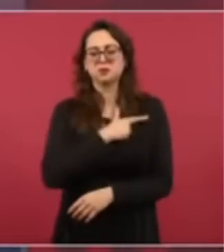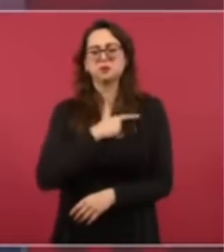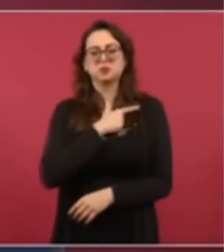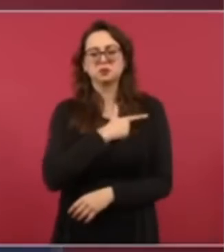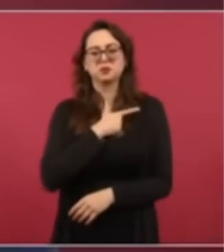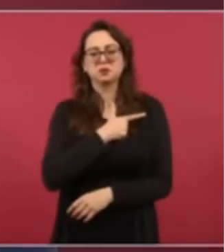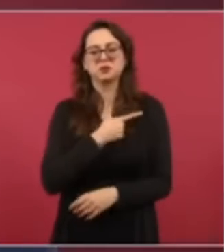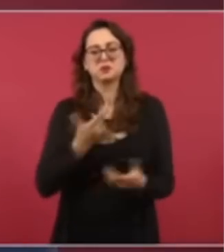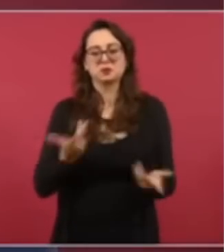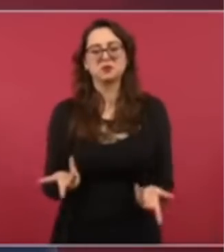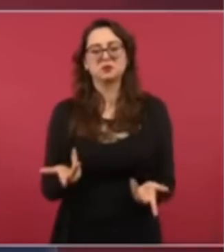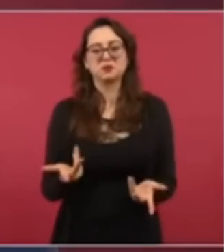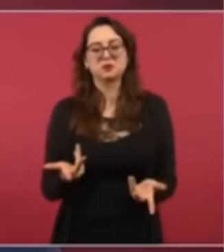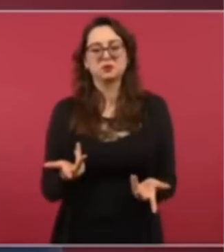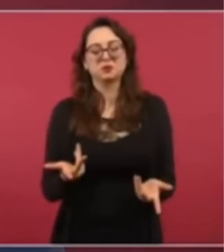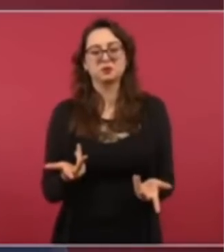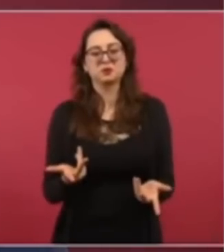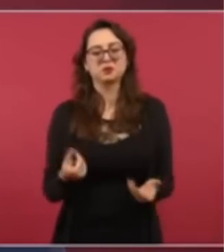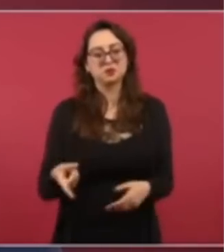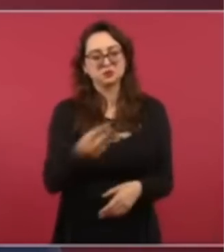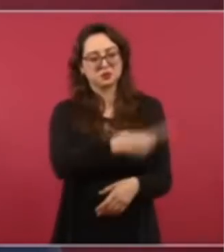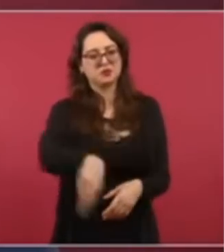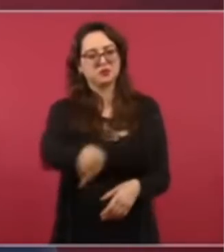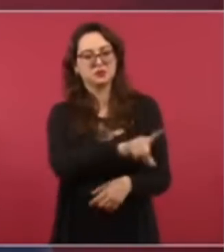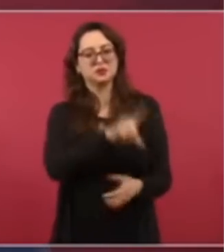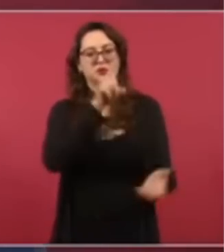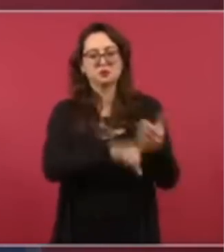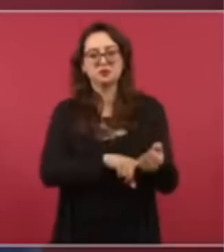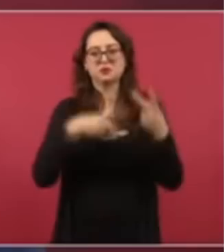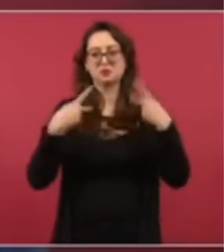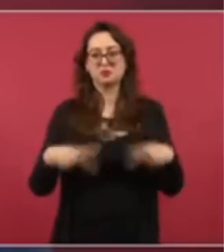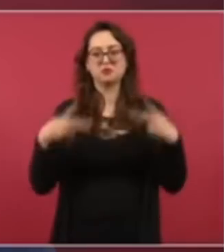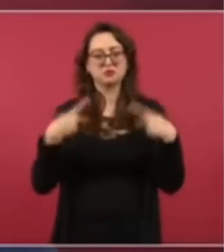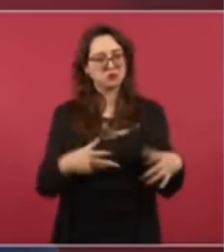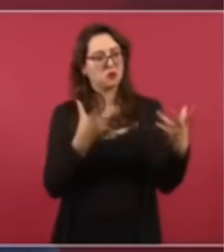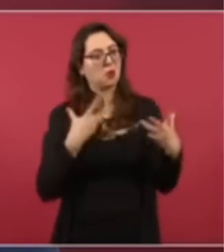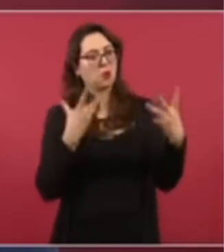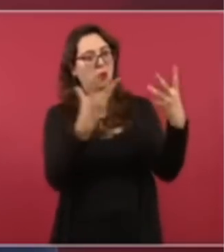tienen buenos seguidores, bastantes seguidores en nuestro país.